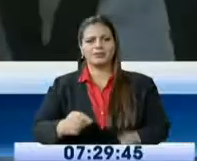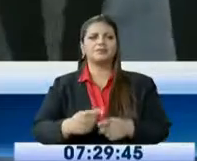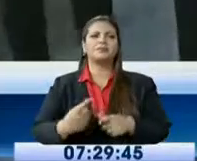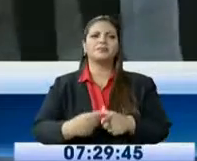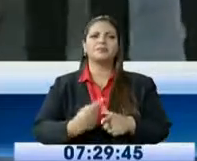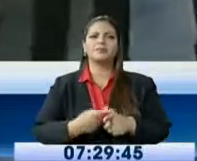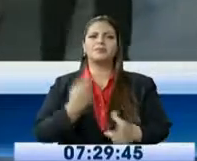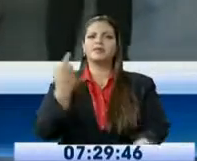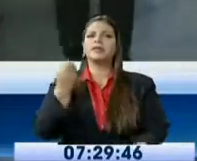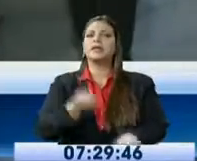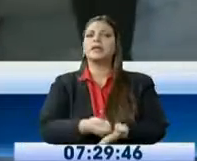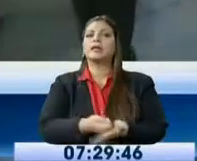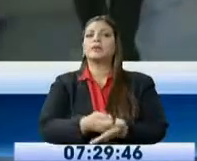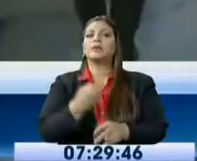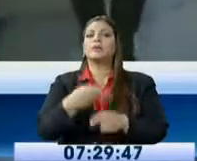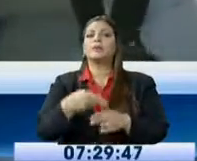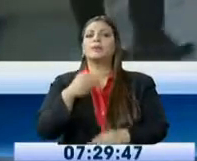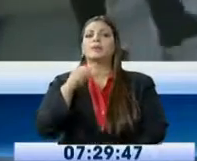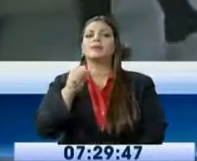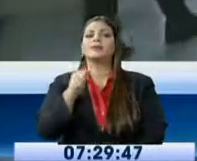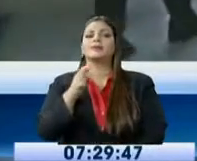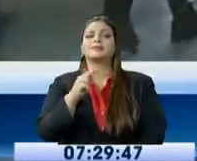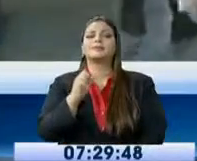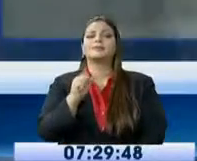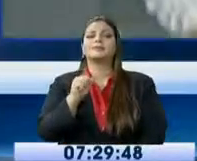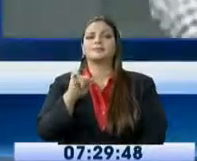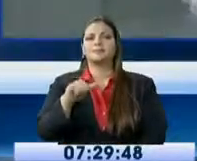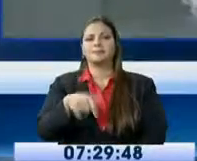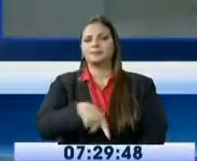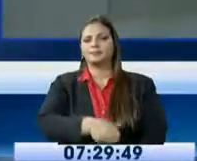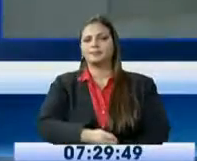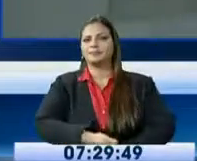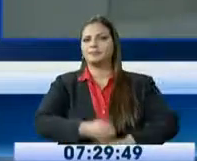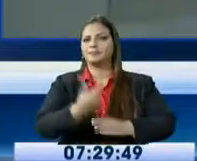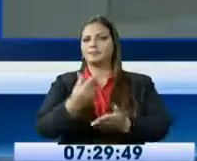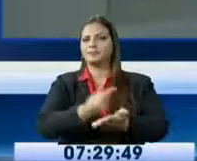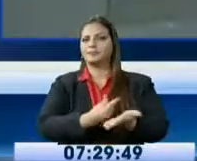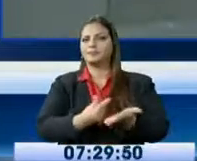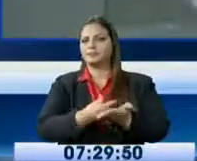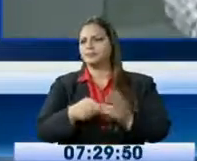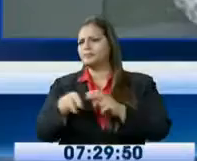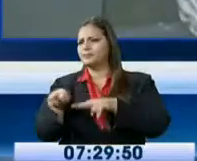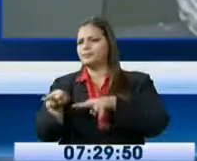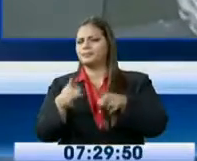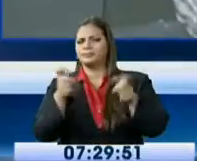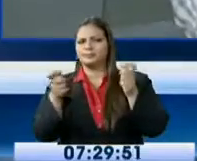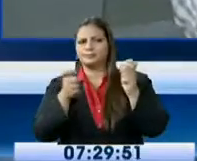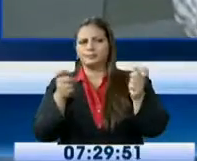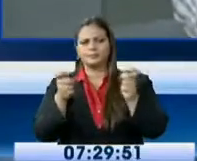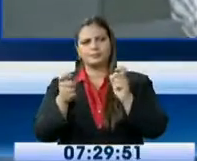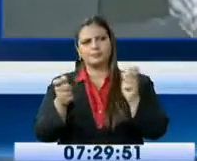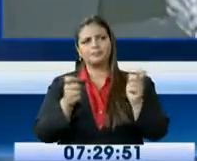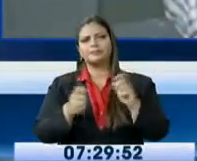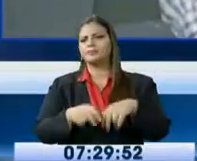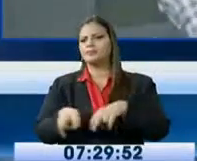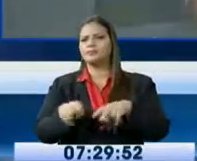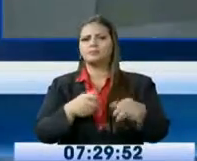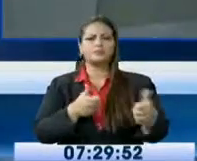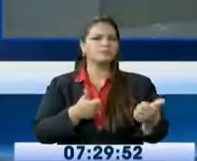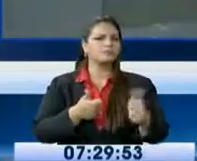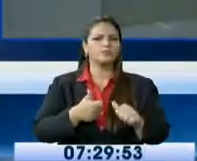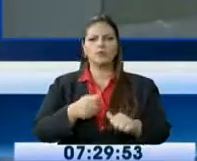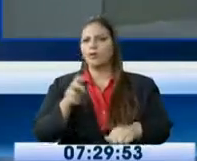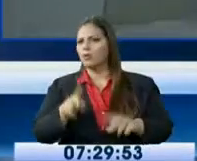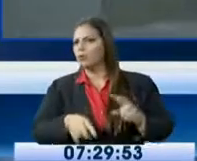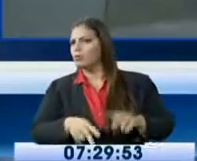un operativo de control de precios para evitar que ciertas personas comiencen a especular con el precio de los ingredientes en esta época de